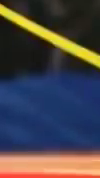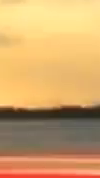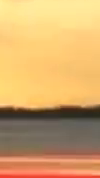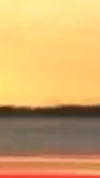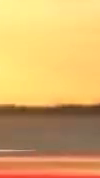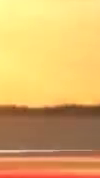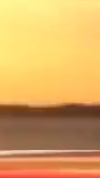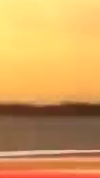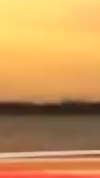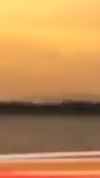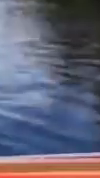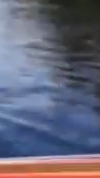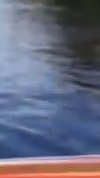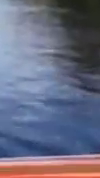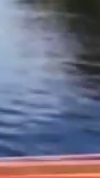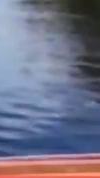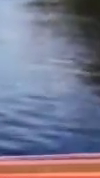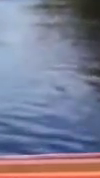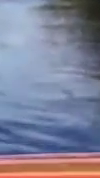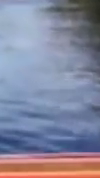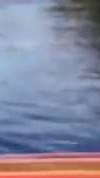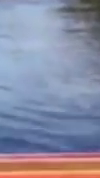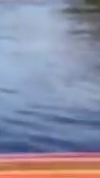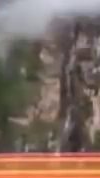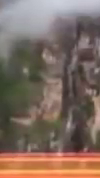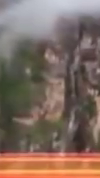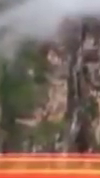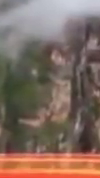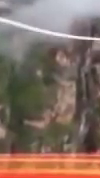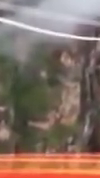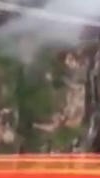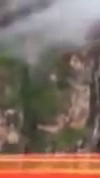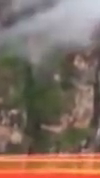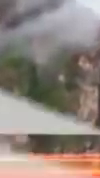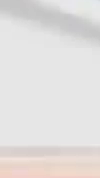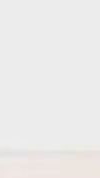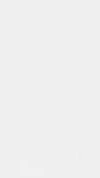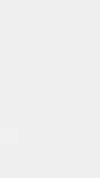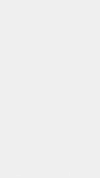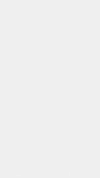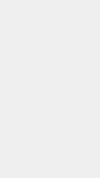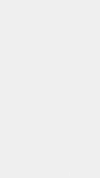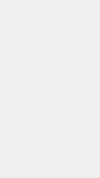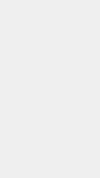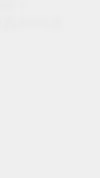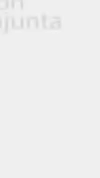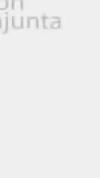Gracias por su atención. Sigamos haciendo patria.